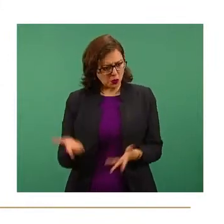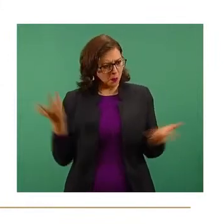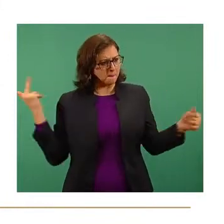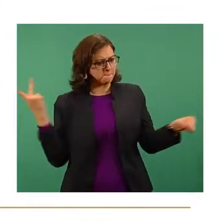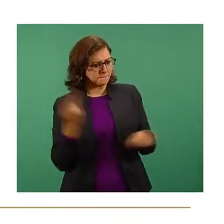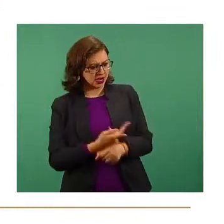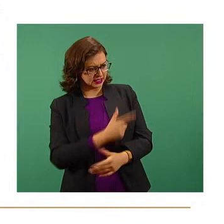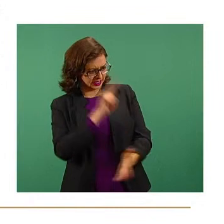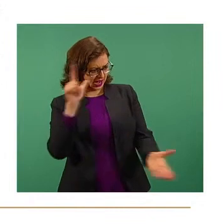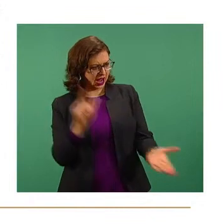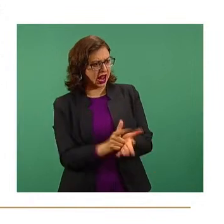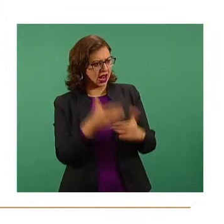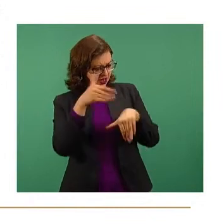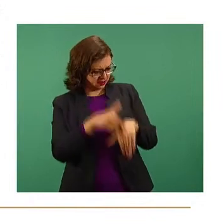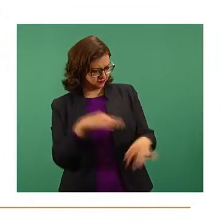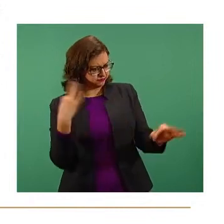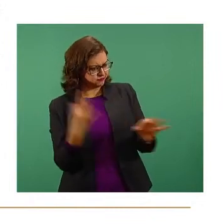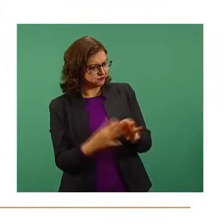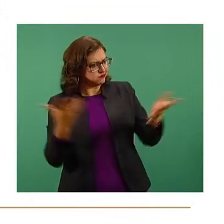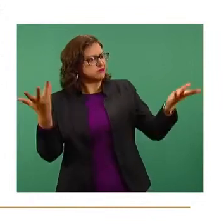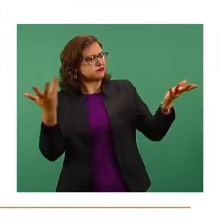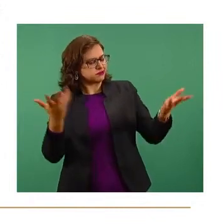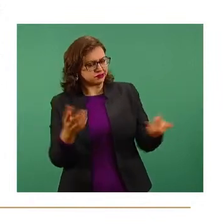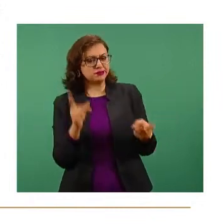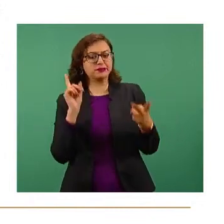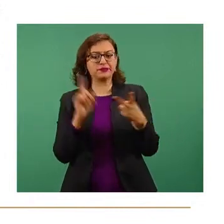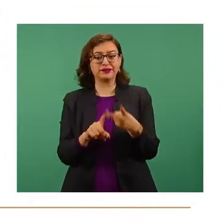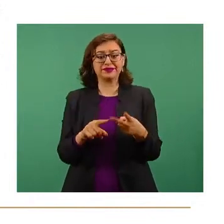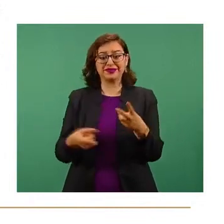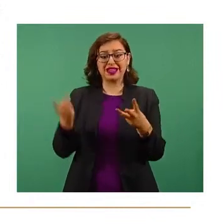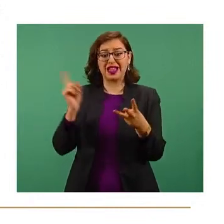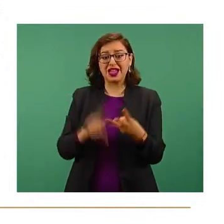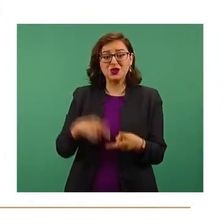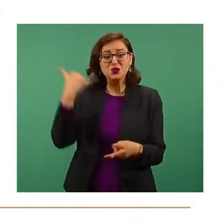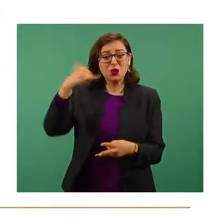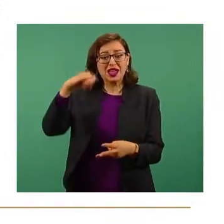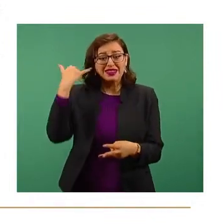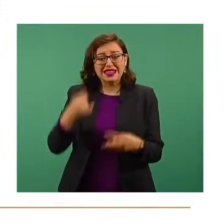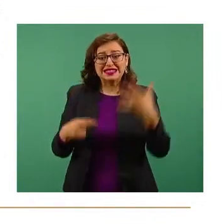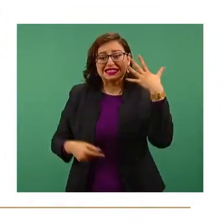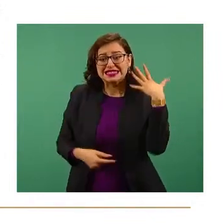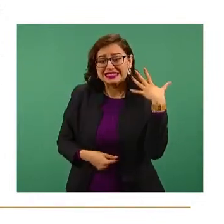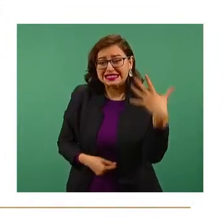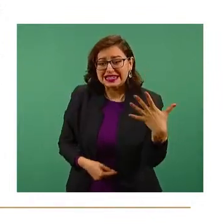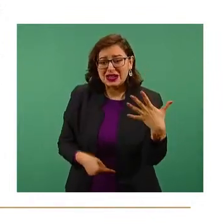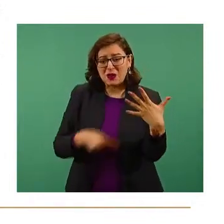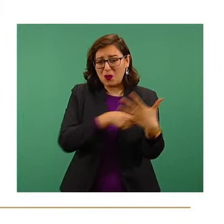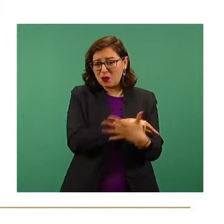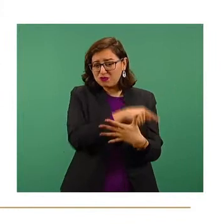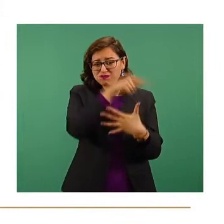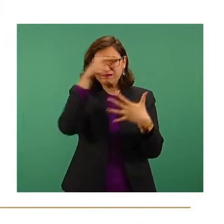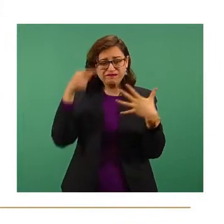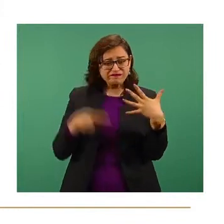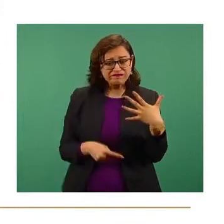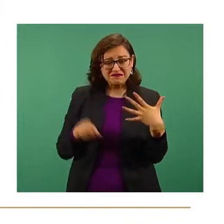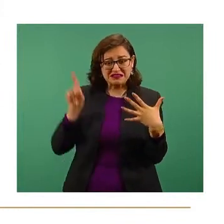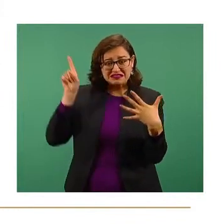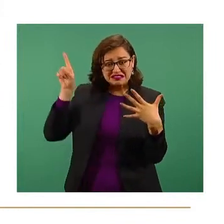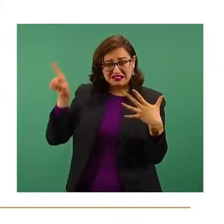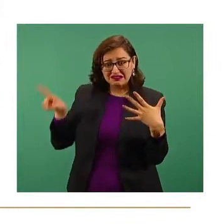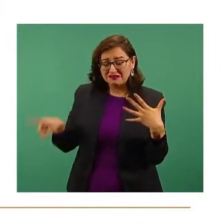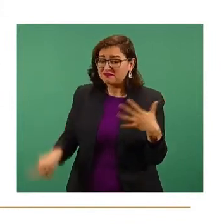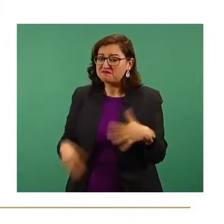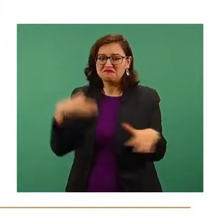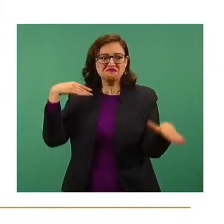Y 5 estaciones en Mérida, Yucatán. Ahí en Mérida no sé qué está pasando, vamos a investigar